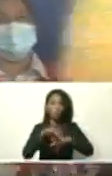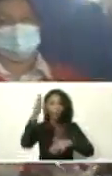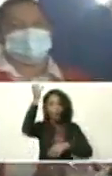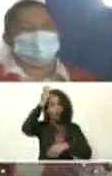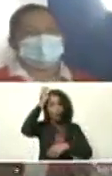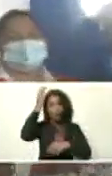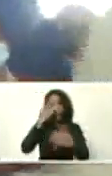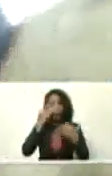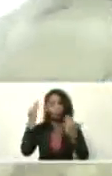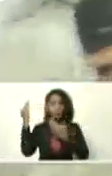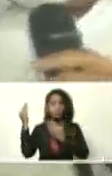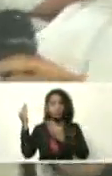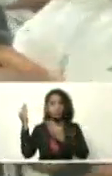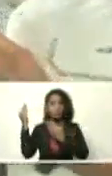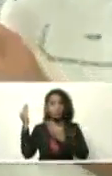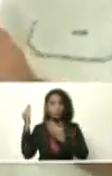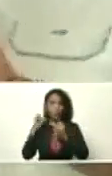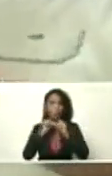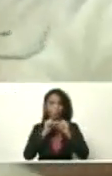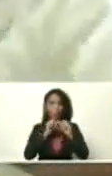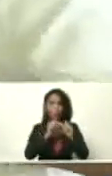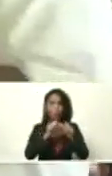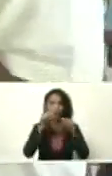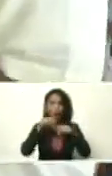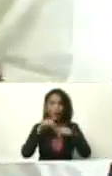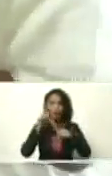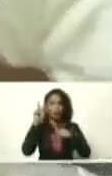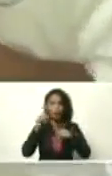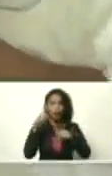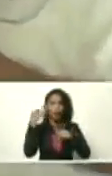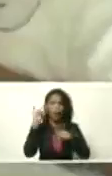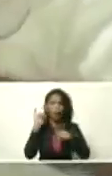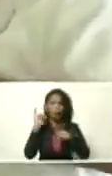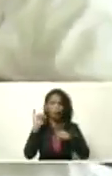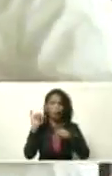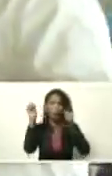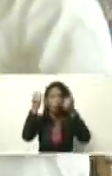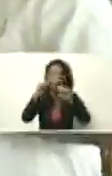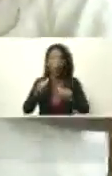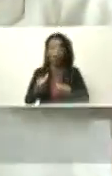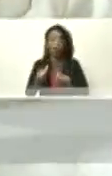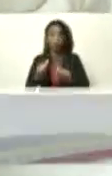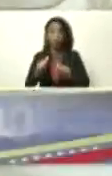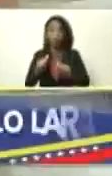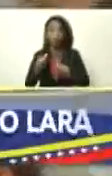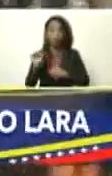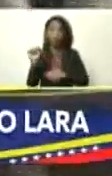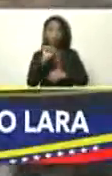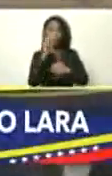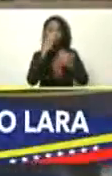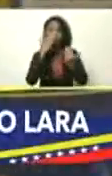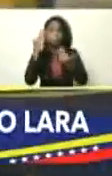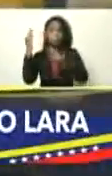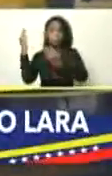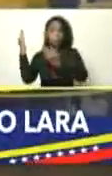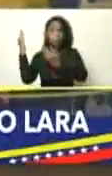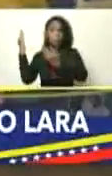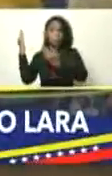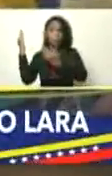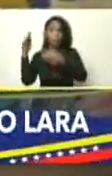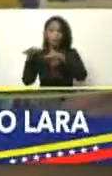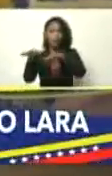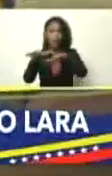Pero si continuamos por aquí también, mire, tenemos aquí a Arte Móvil. Mire qué hermosura, qué